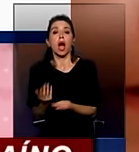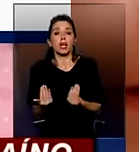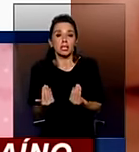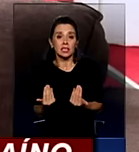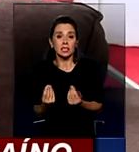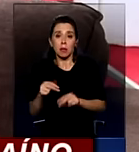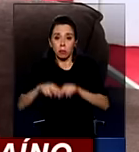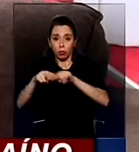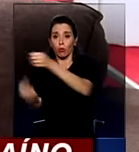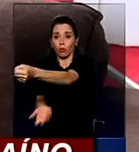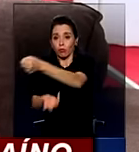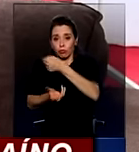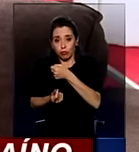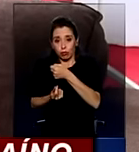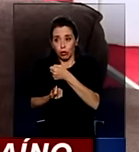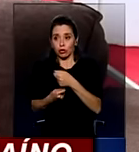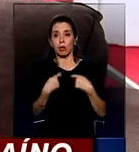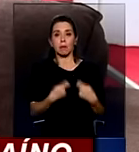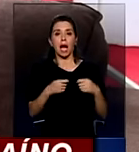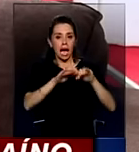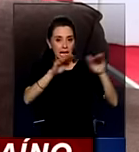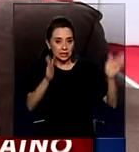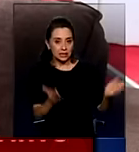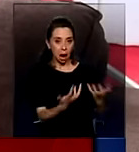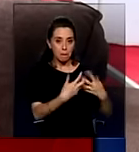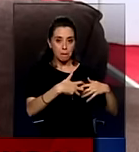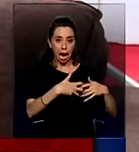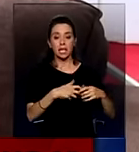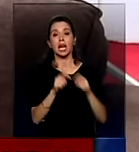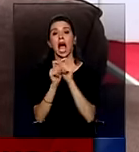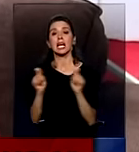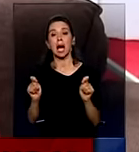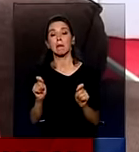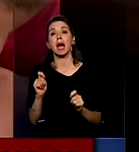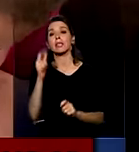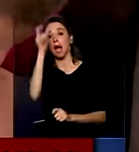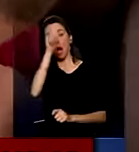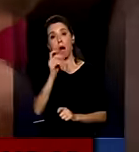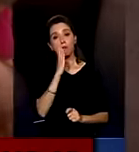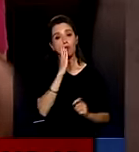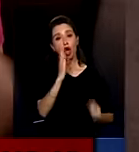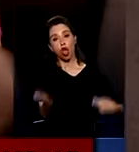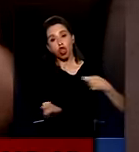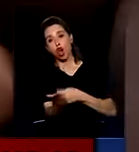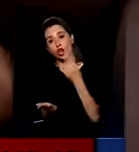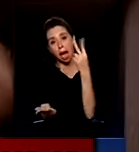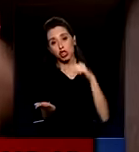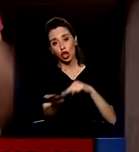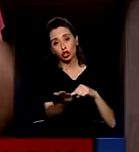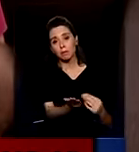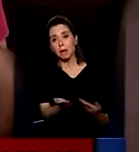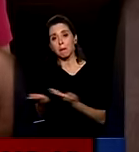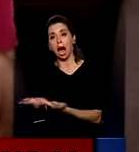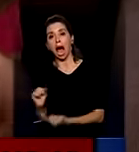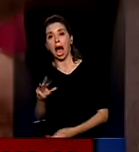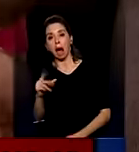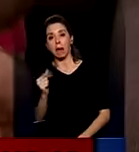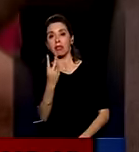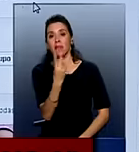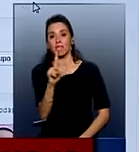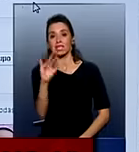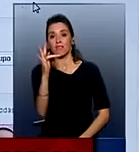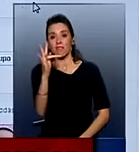recursos, principalmente para el concepto de las máquinas, por eso estamos haciendo la campaña de 2 lucas por Amanda. Vamos a hacer el evento el 27 de